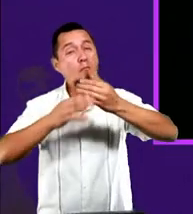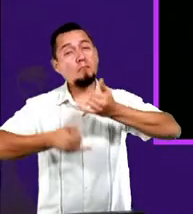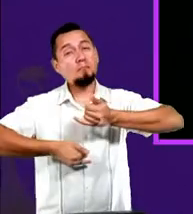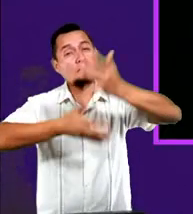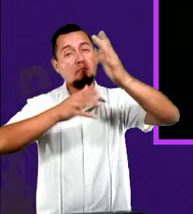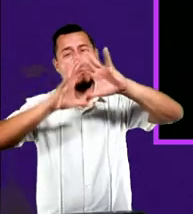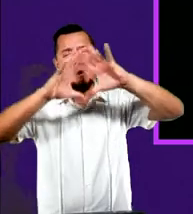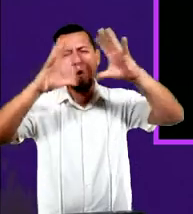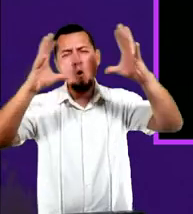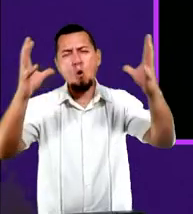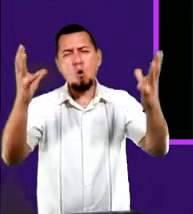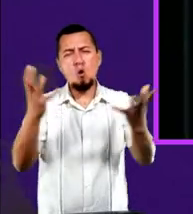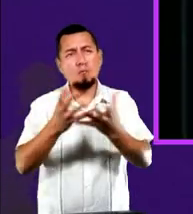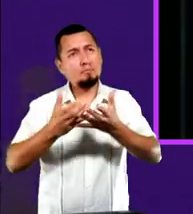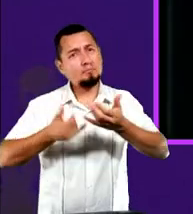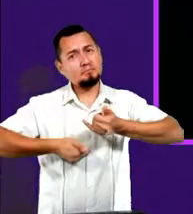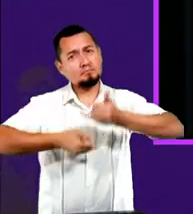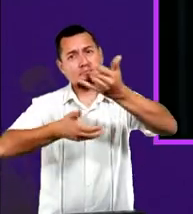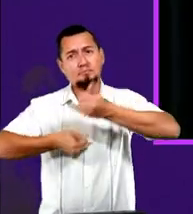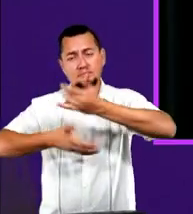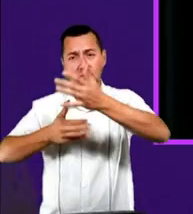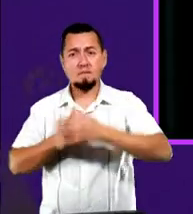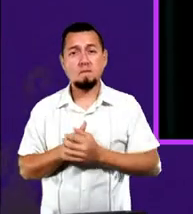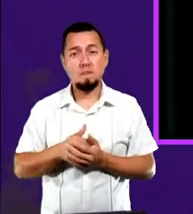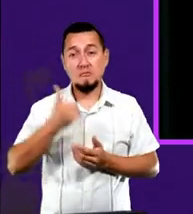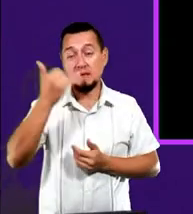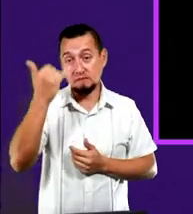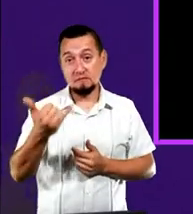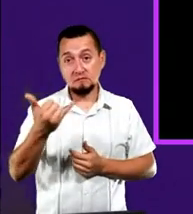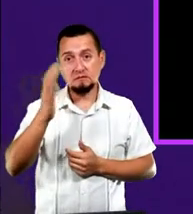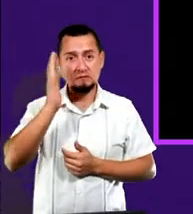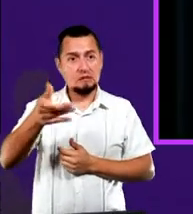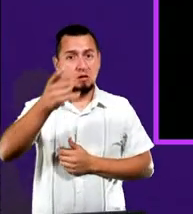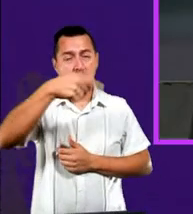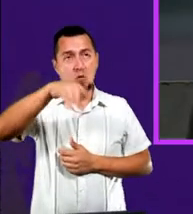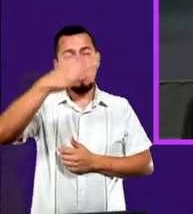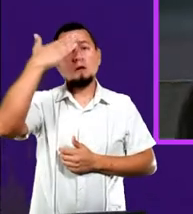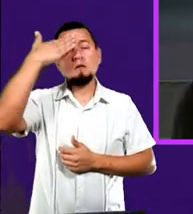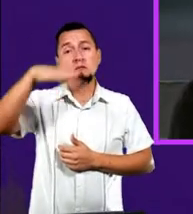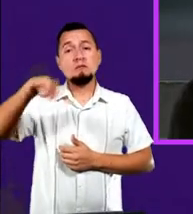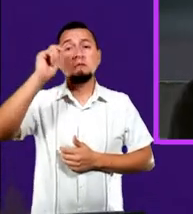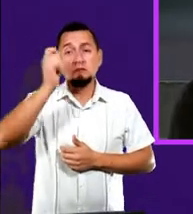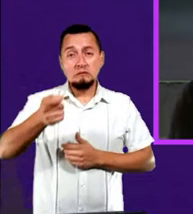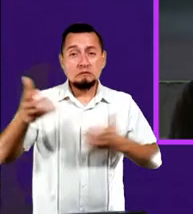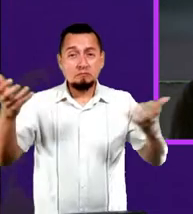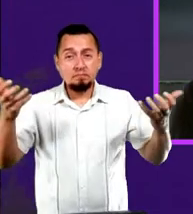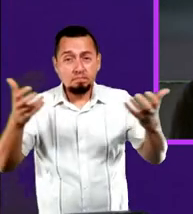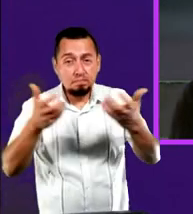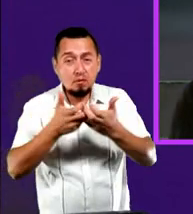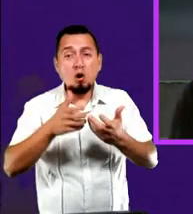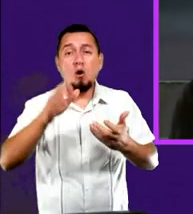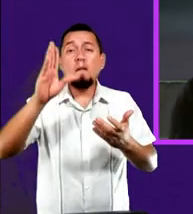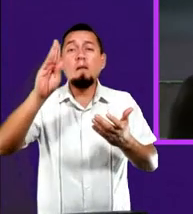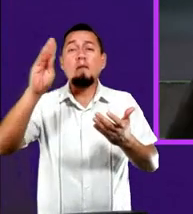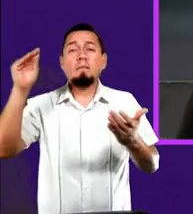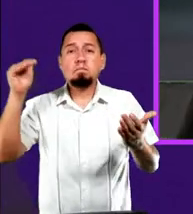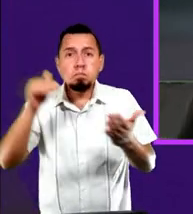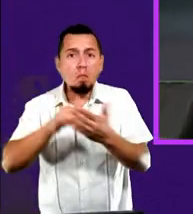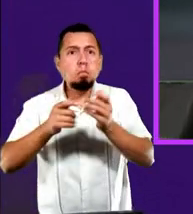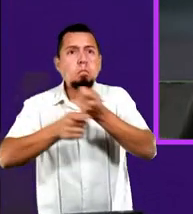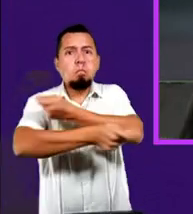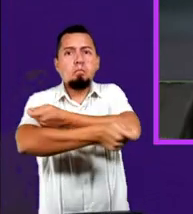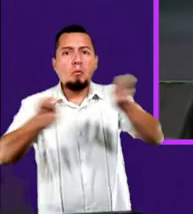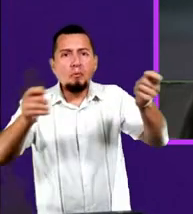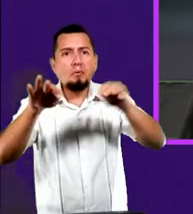aquí ya comentamos también, se generan 90.000 empleos directos por el tequila, para que vean que Prisciliano Sánchez